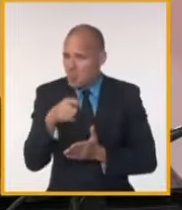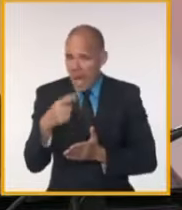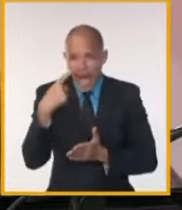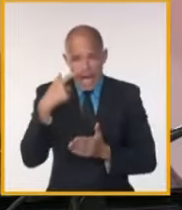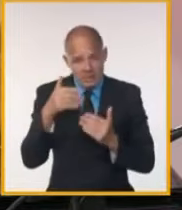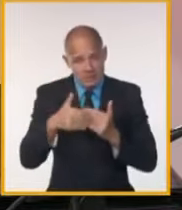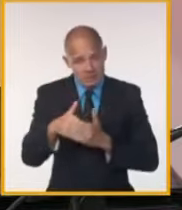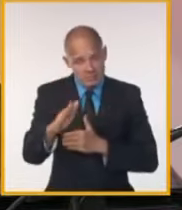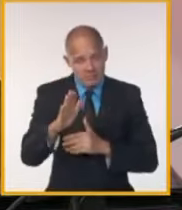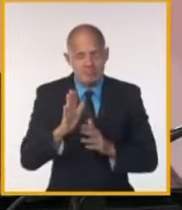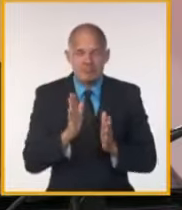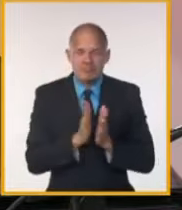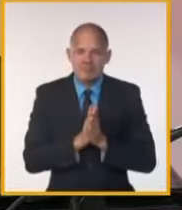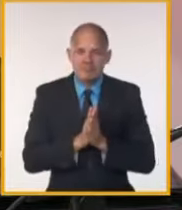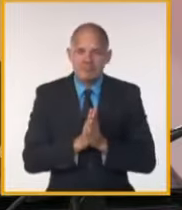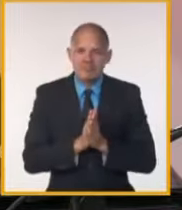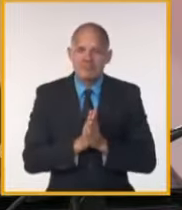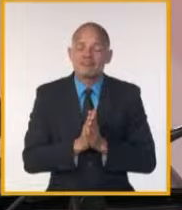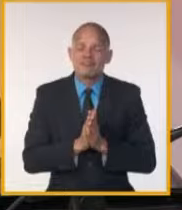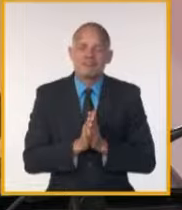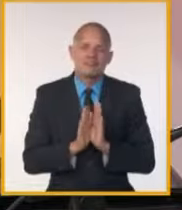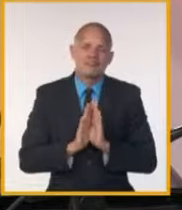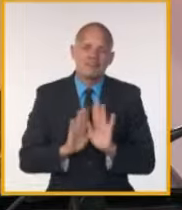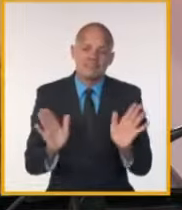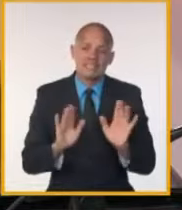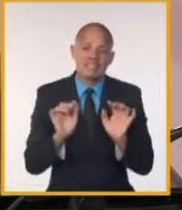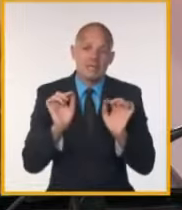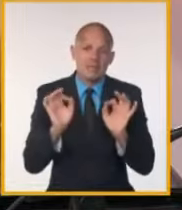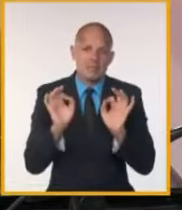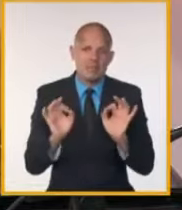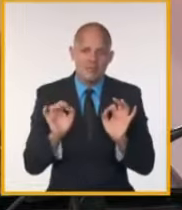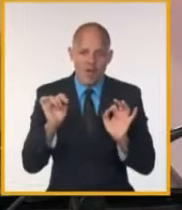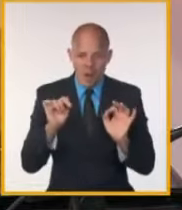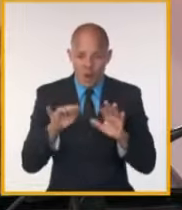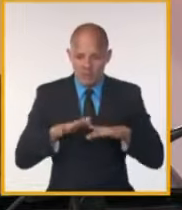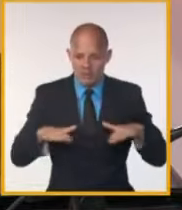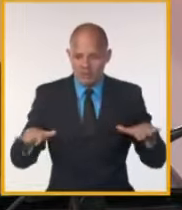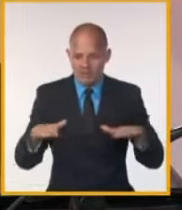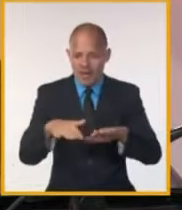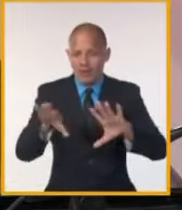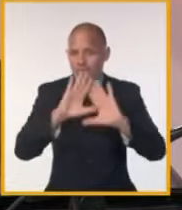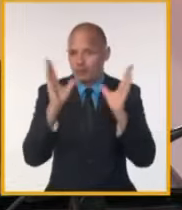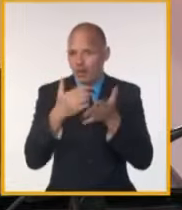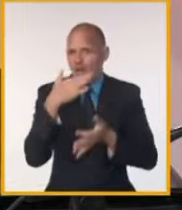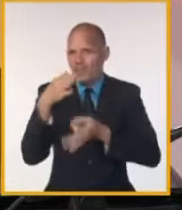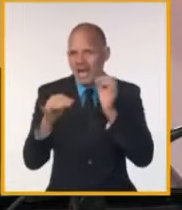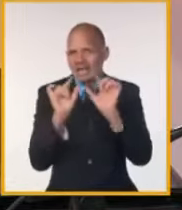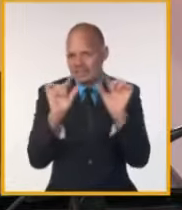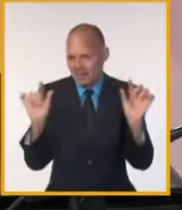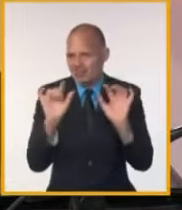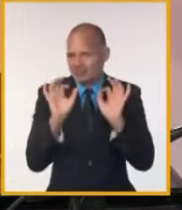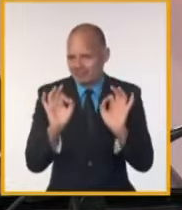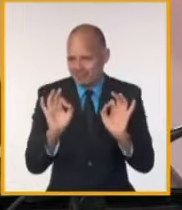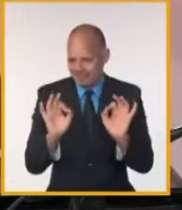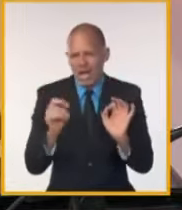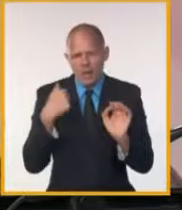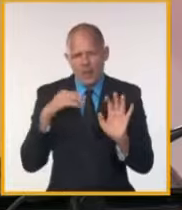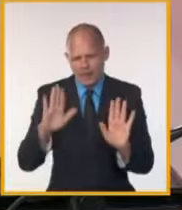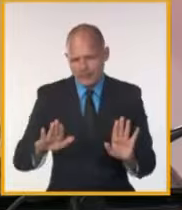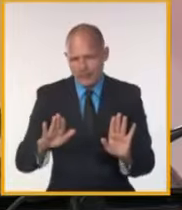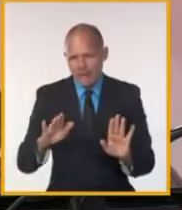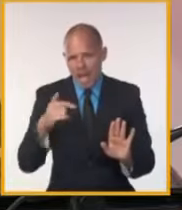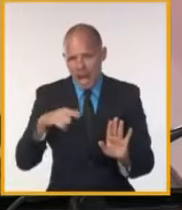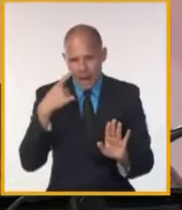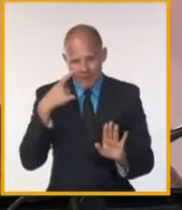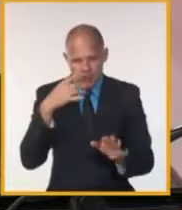acontecimiento es la noticia más importante del momento por eso le hemos dedicado casi toda nuestra mesa redonda vamos a hacer un alto para en los